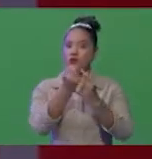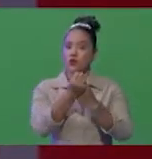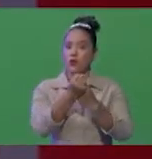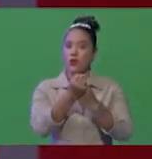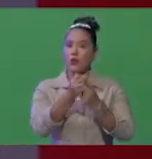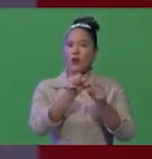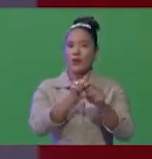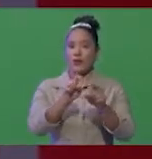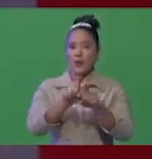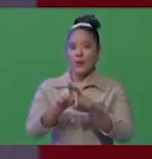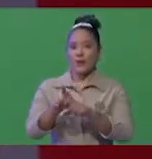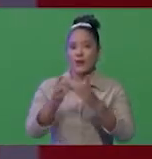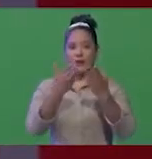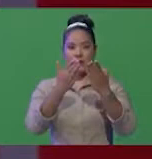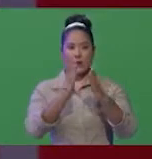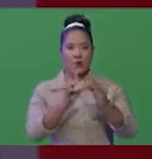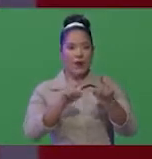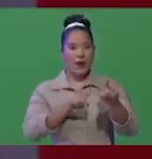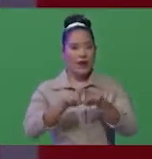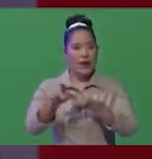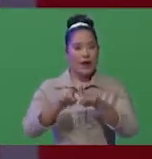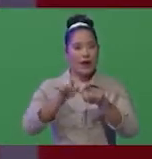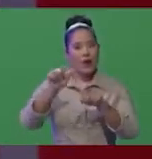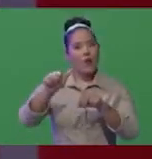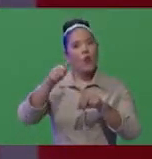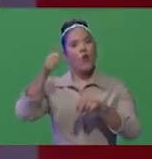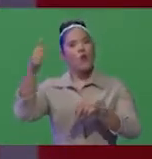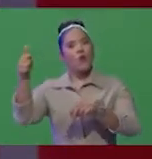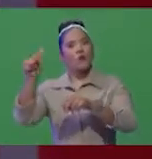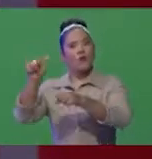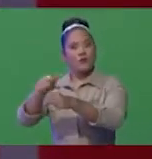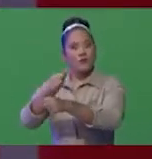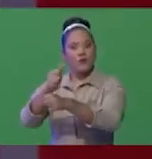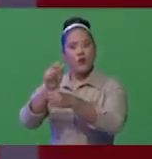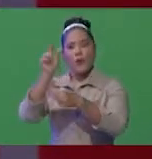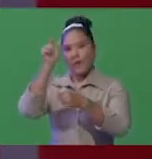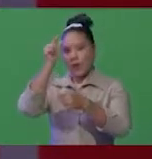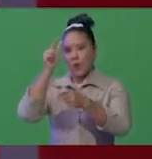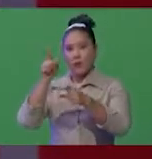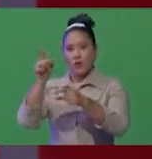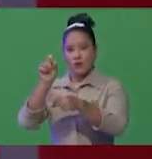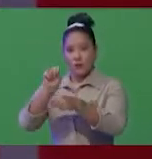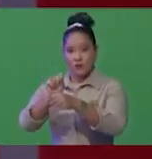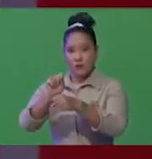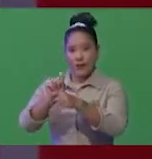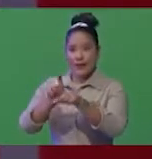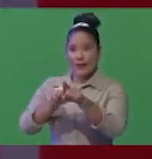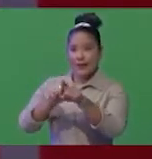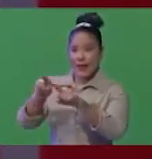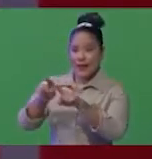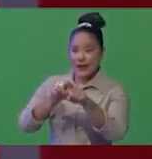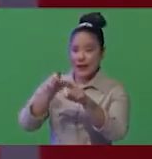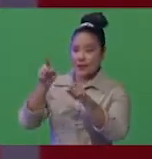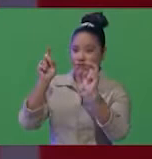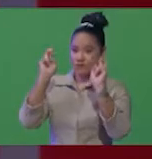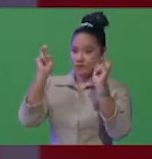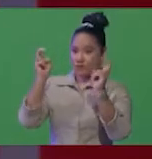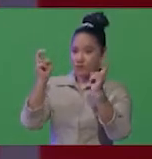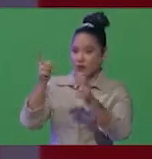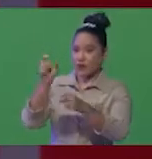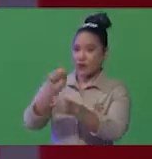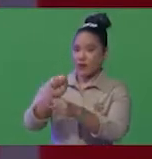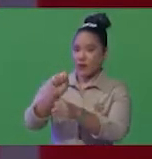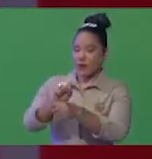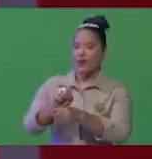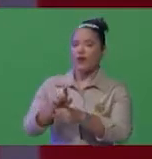son servidores de carrera de otras instituciones. Muy bien. Lo que sí, como ella señalaba, previamente tiene que haber un acuerdo